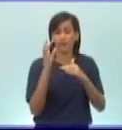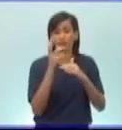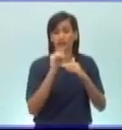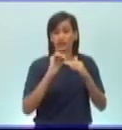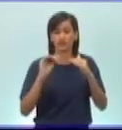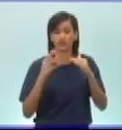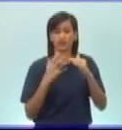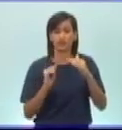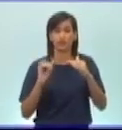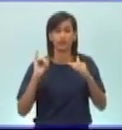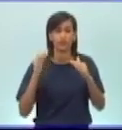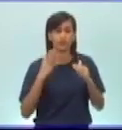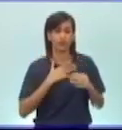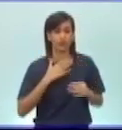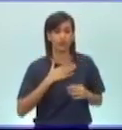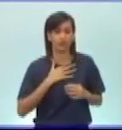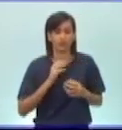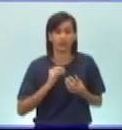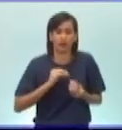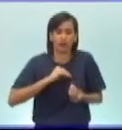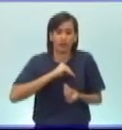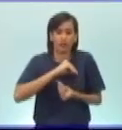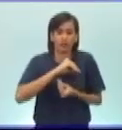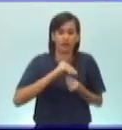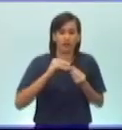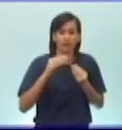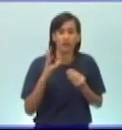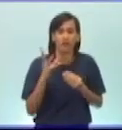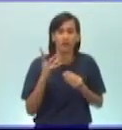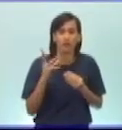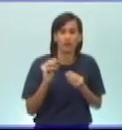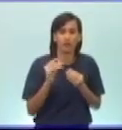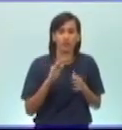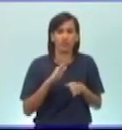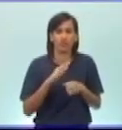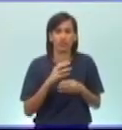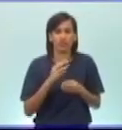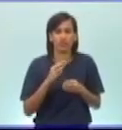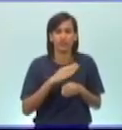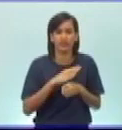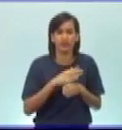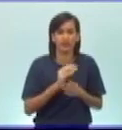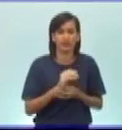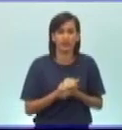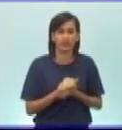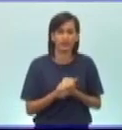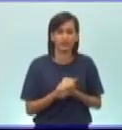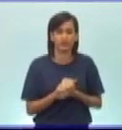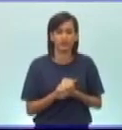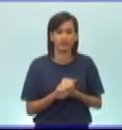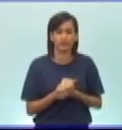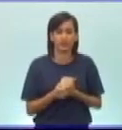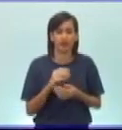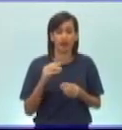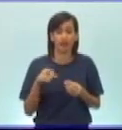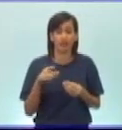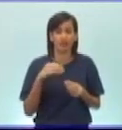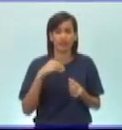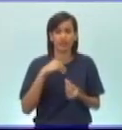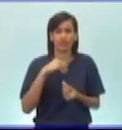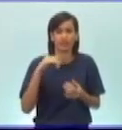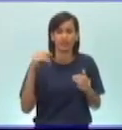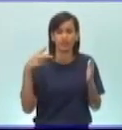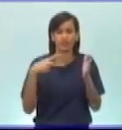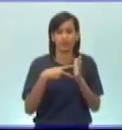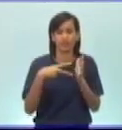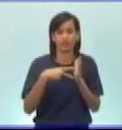entonces se convierte en número mixto. Recuerden que para convertir en número mixto, dividimos el numerador